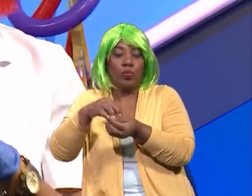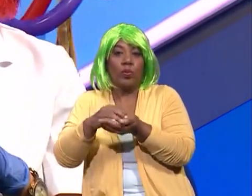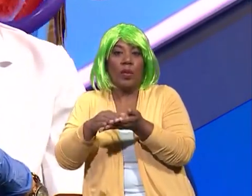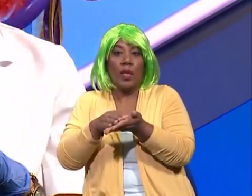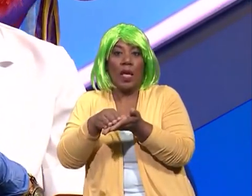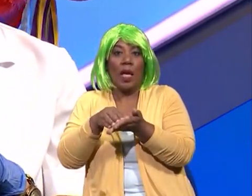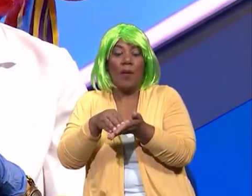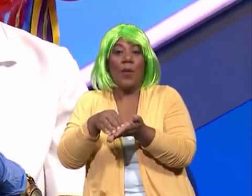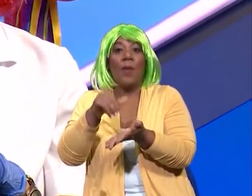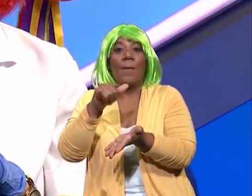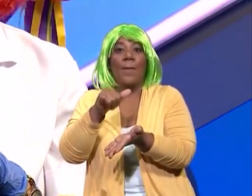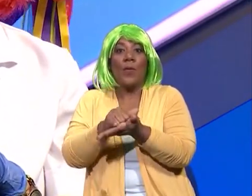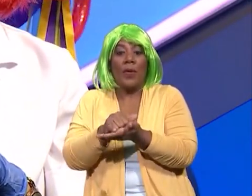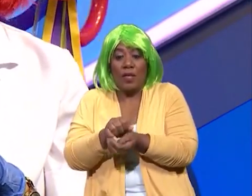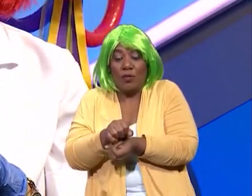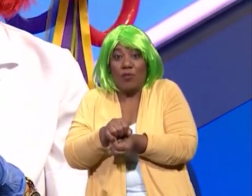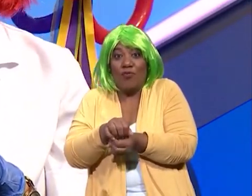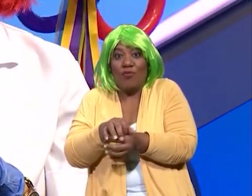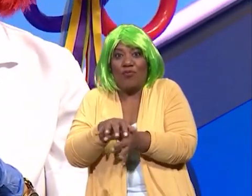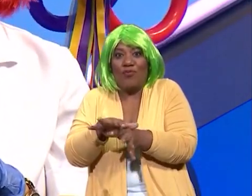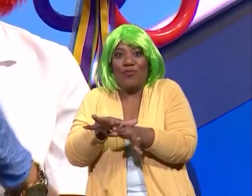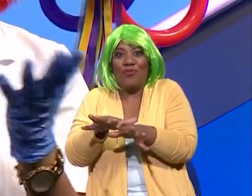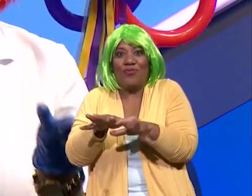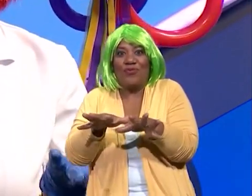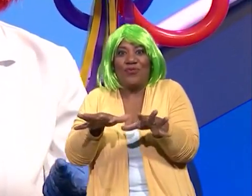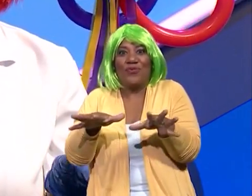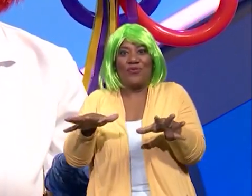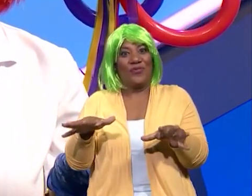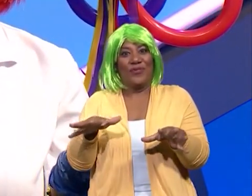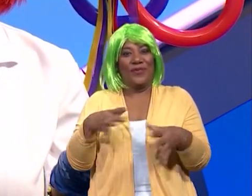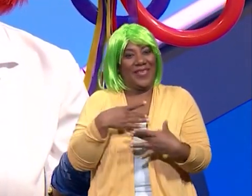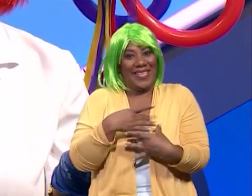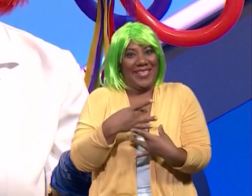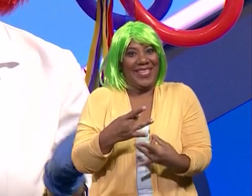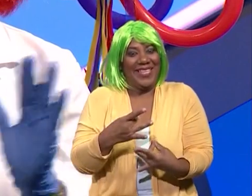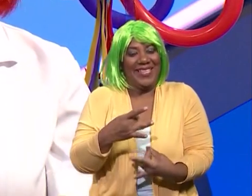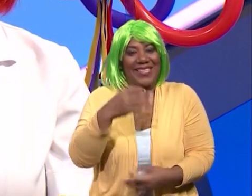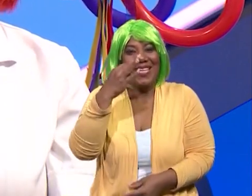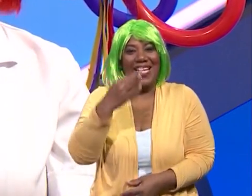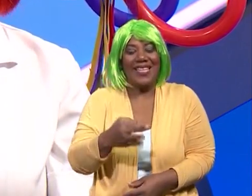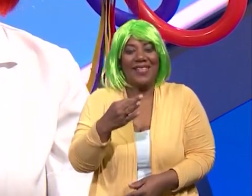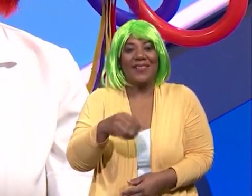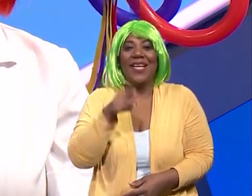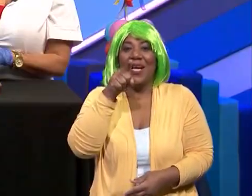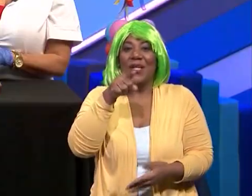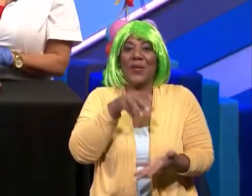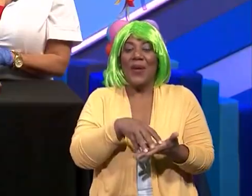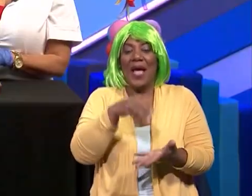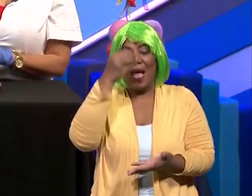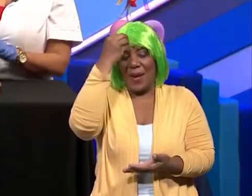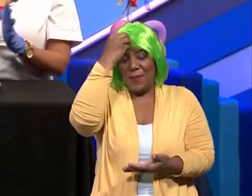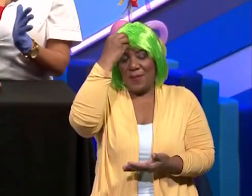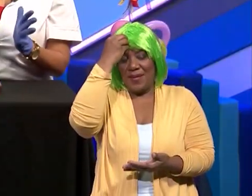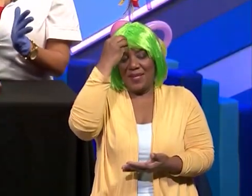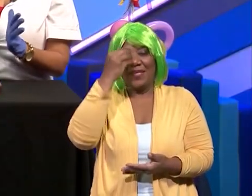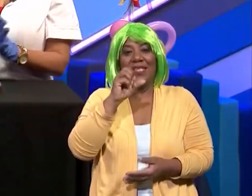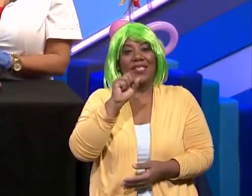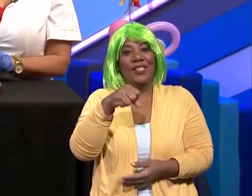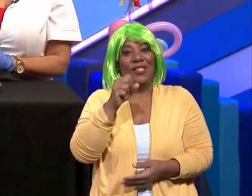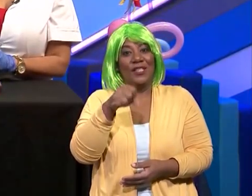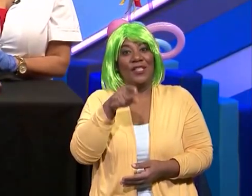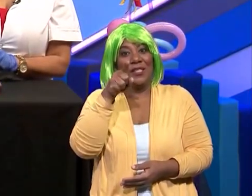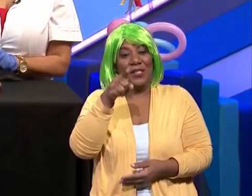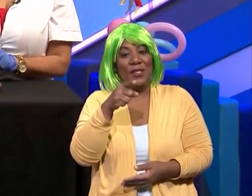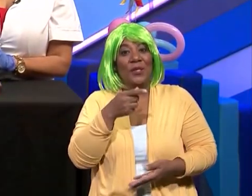está en la leche, por eso se mueve, ¿sí? Qué interesante, ¿verdad? Hoy aprendimos entonces algo nuevo y nos comparten